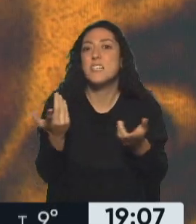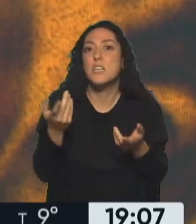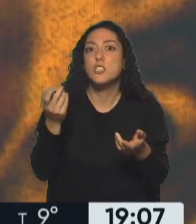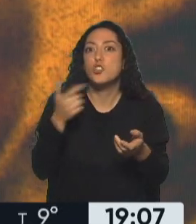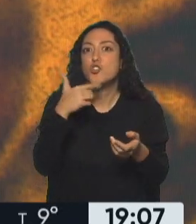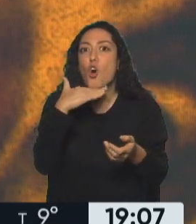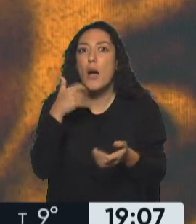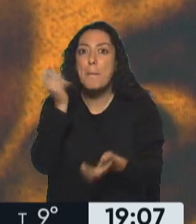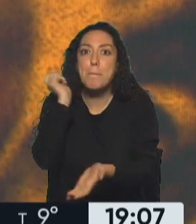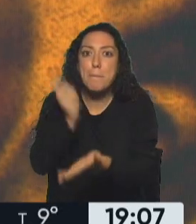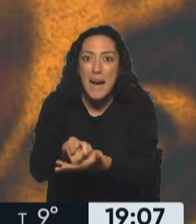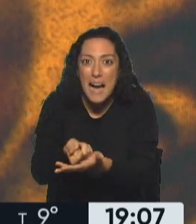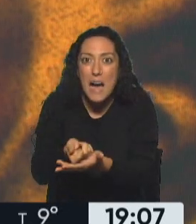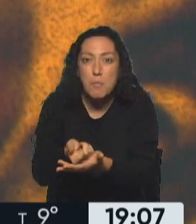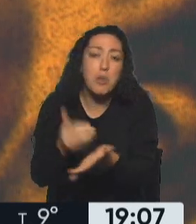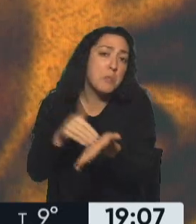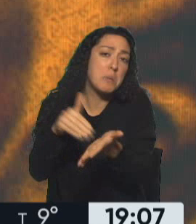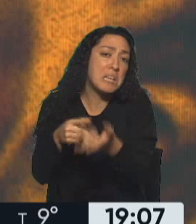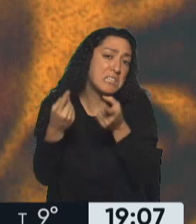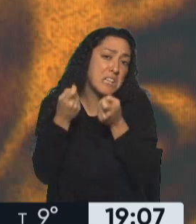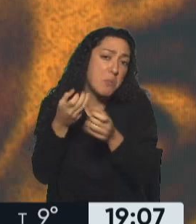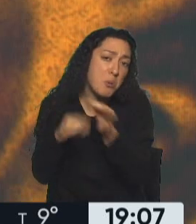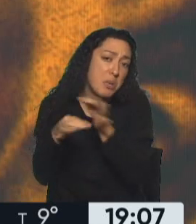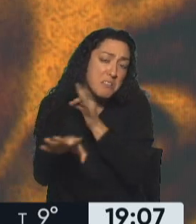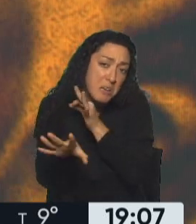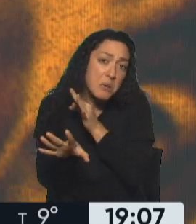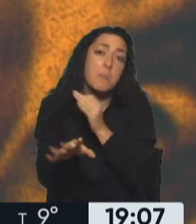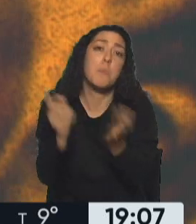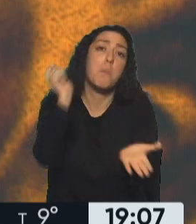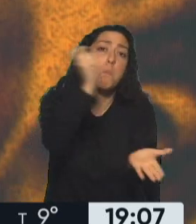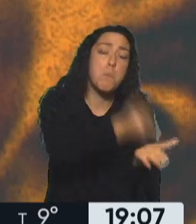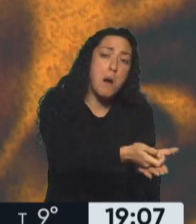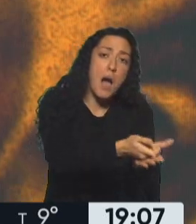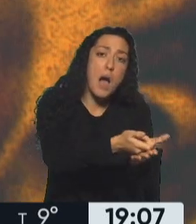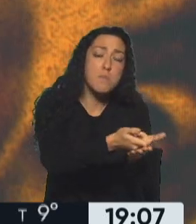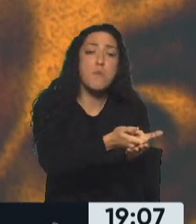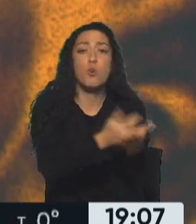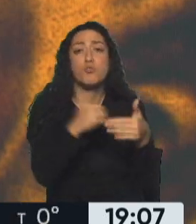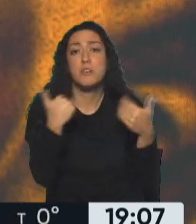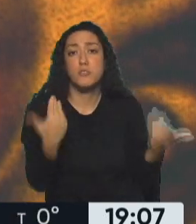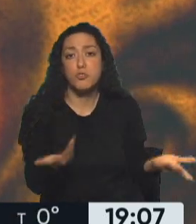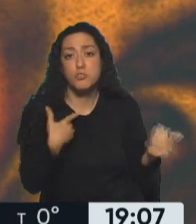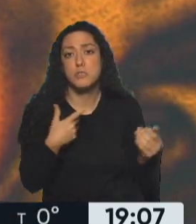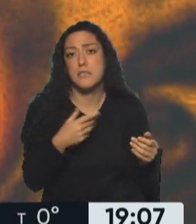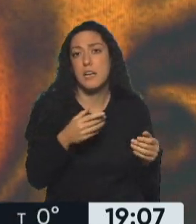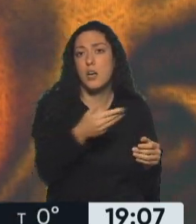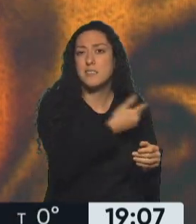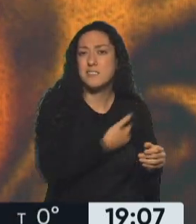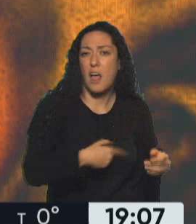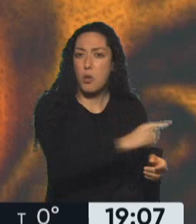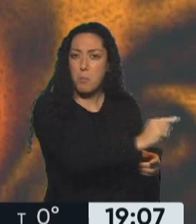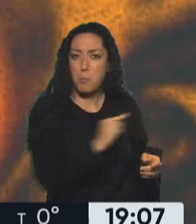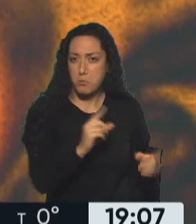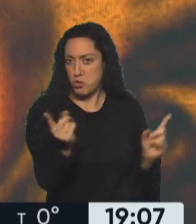vamos liquidando a medida que necesitamos algún tipo de material y no por eso le pedimos plata al Estado. Pero